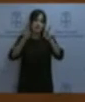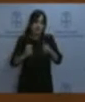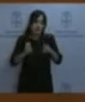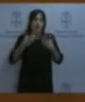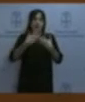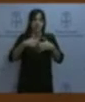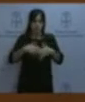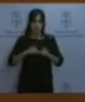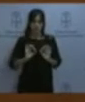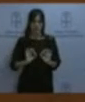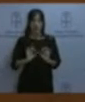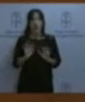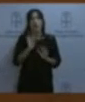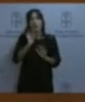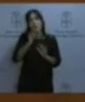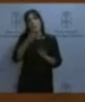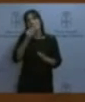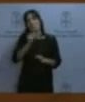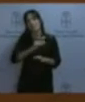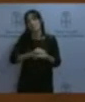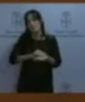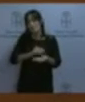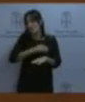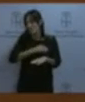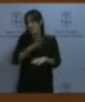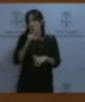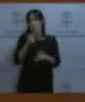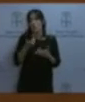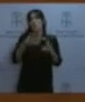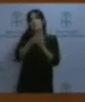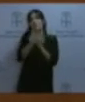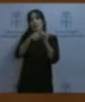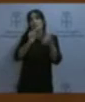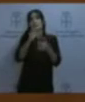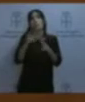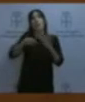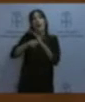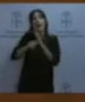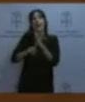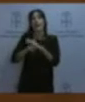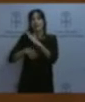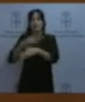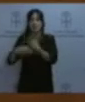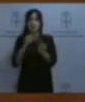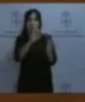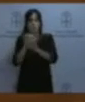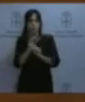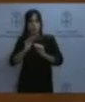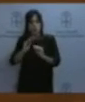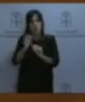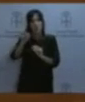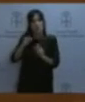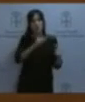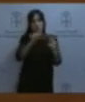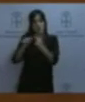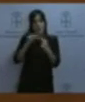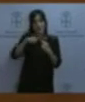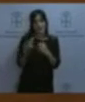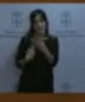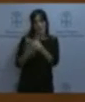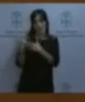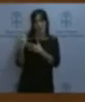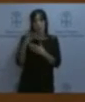es que no ha sido un referente en cuanto a su gestión y a su protección. Un ejemplo se debatió, por ejemplo, en esta Cámara hace poco y se debate desde un punto de vista en el que su